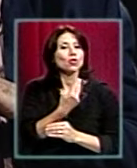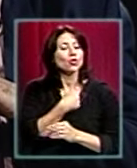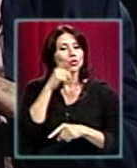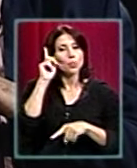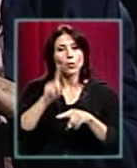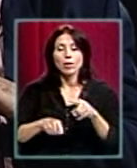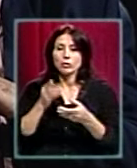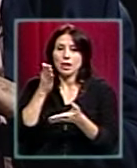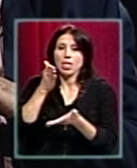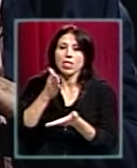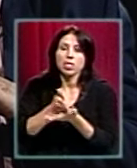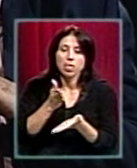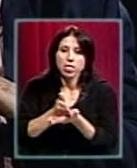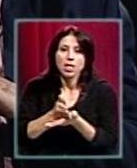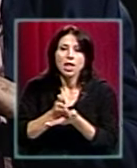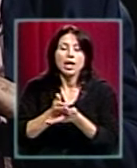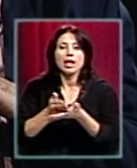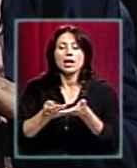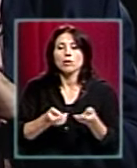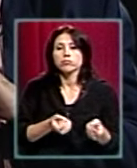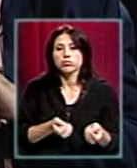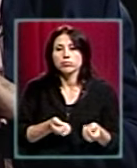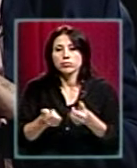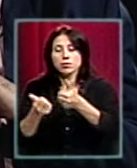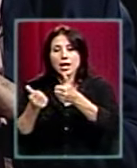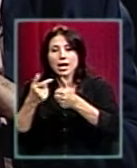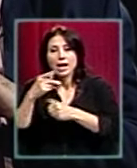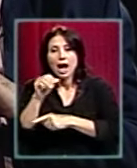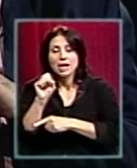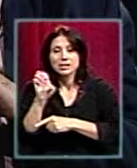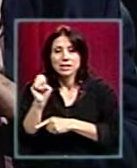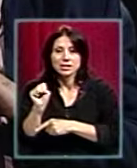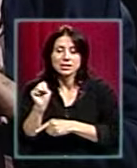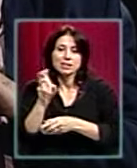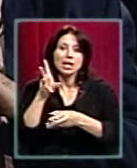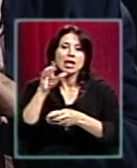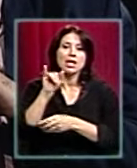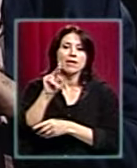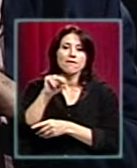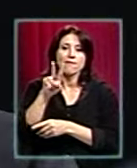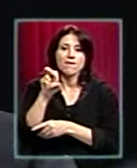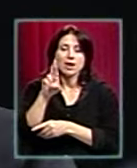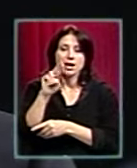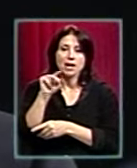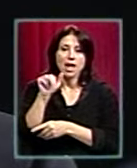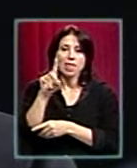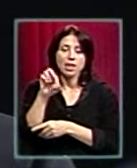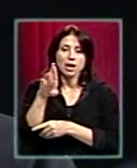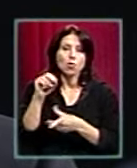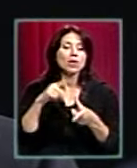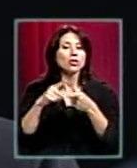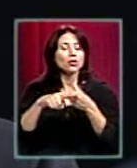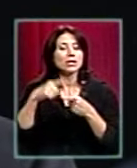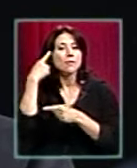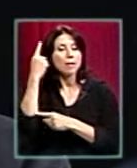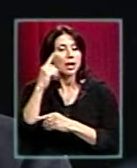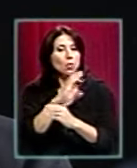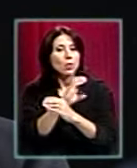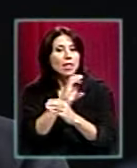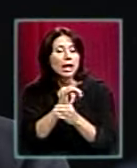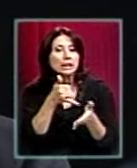de efecto invernadero. Entonces, debemos de prepararnos a analizar la vulnerabilidad del recurso hídrico, la